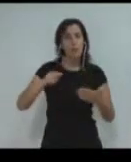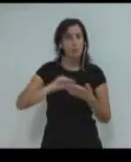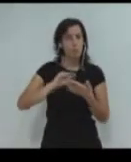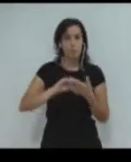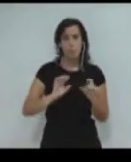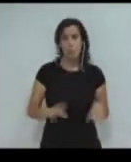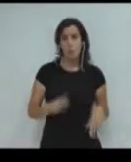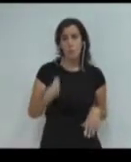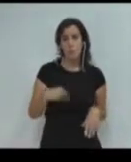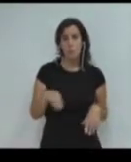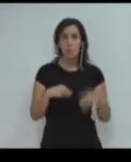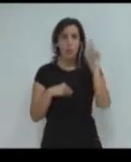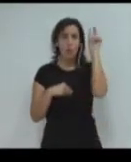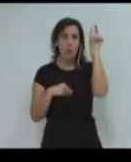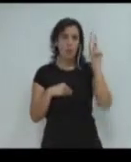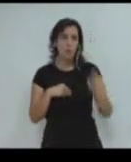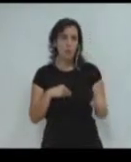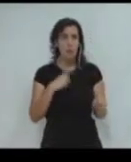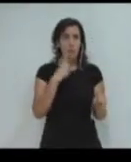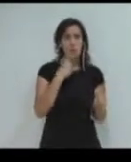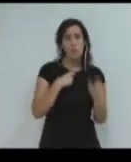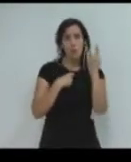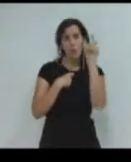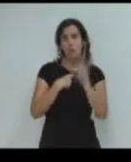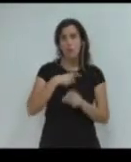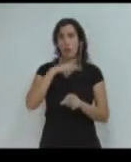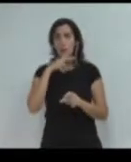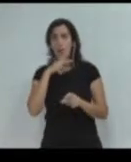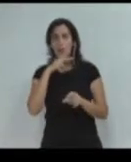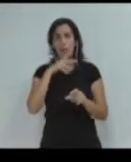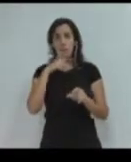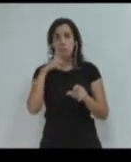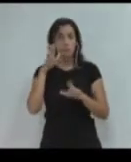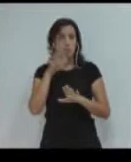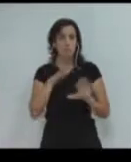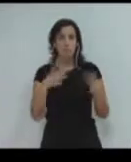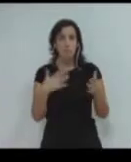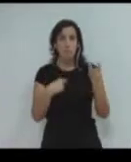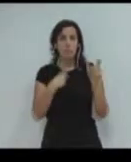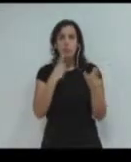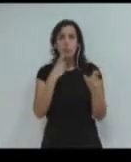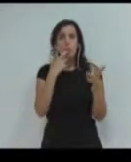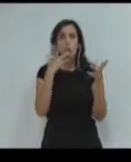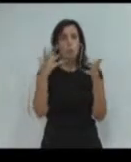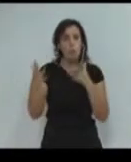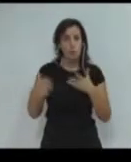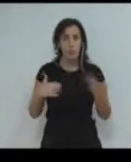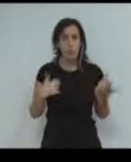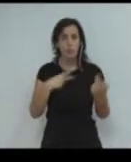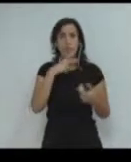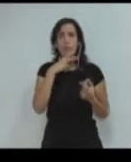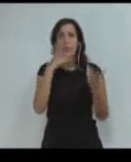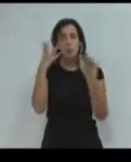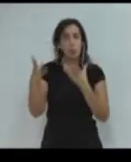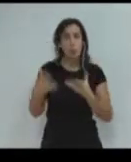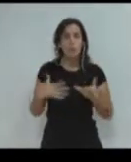también. La fila roja, la fila verde, la fila. Claro, ¿Y cuál es la fila roja? ¿Cuál es la fila verde? ¿A mí qué me estás